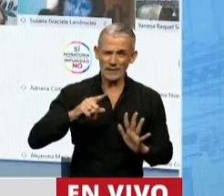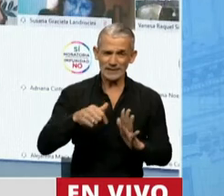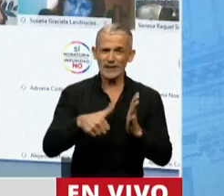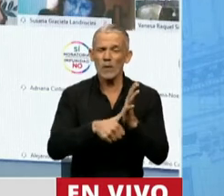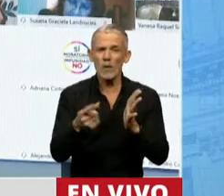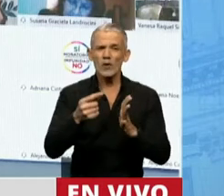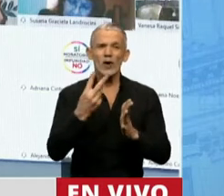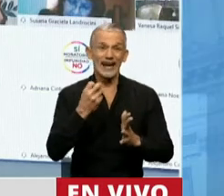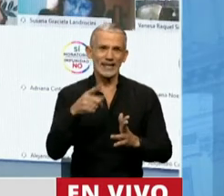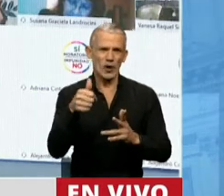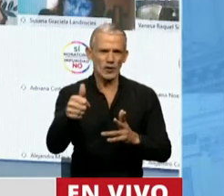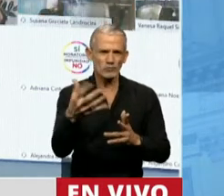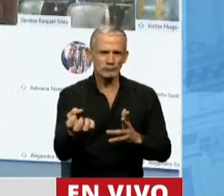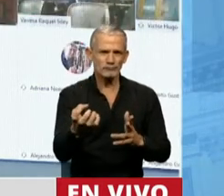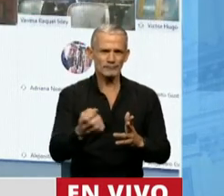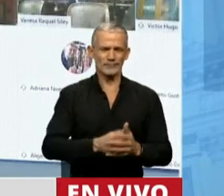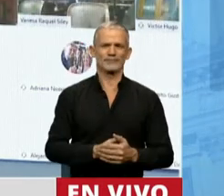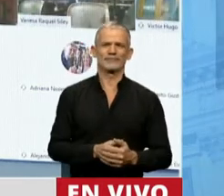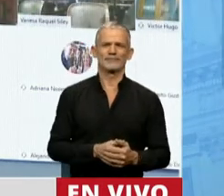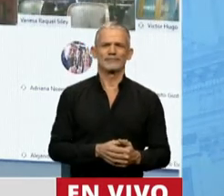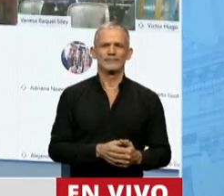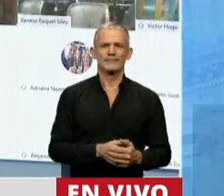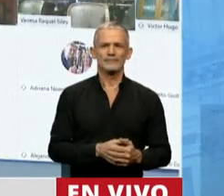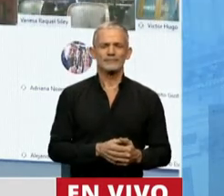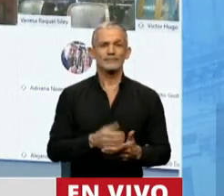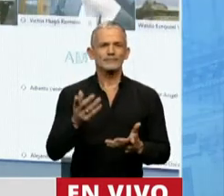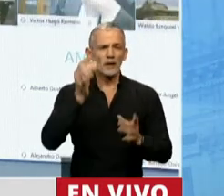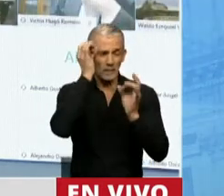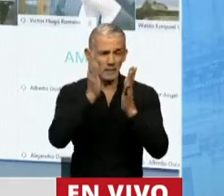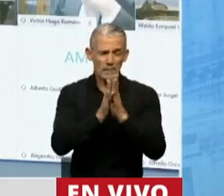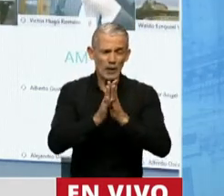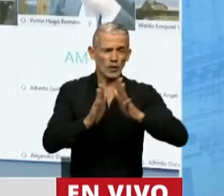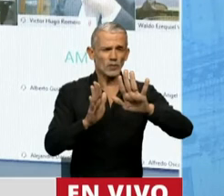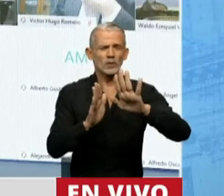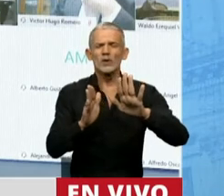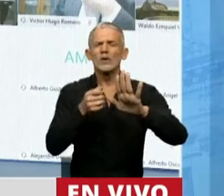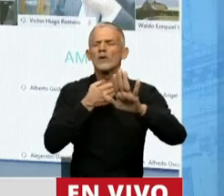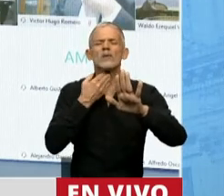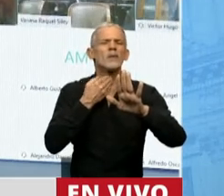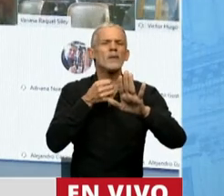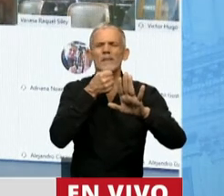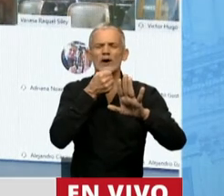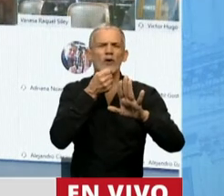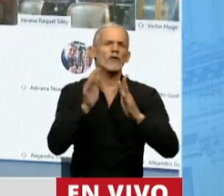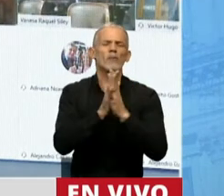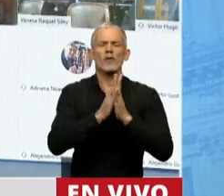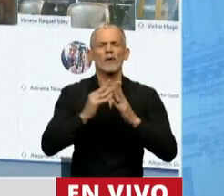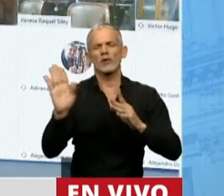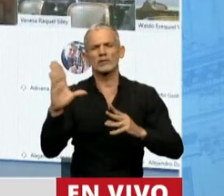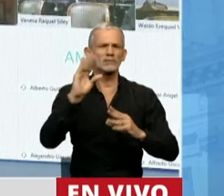se pensaba que esto iba a... Disculpe, se pensaba que esto... Perdón, porque justo me